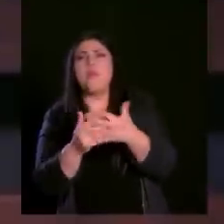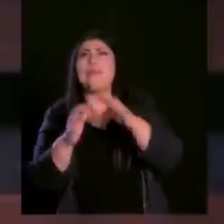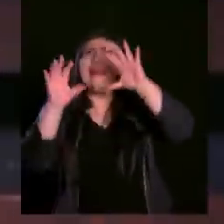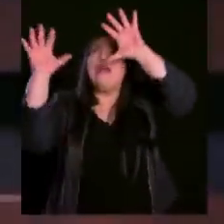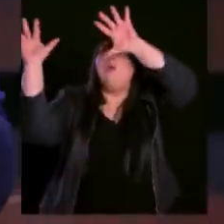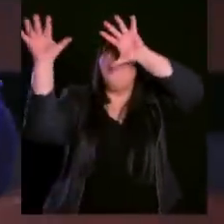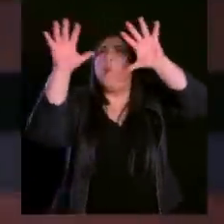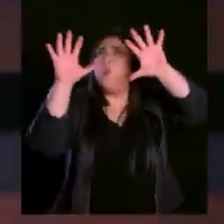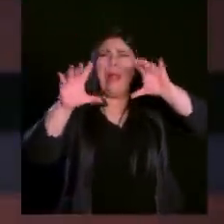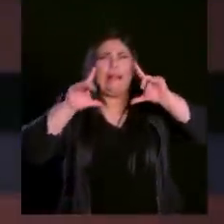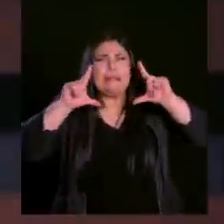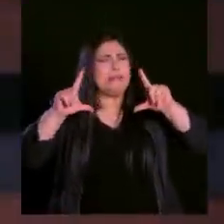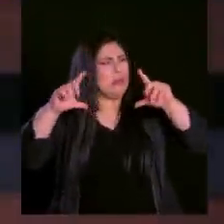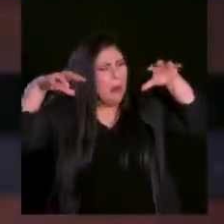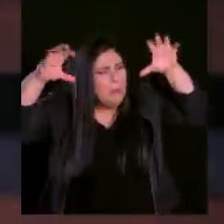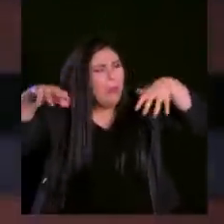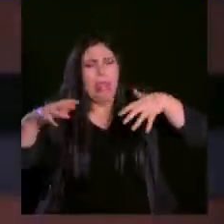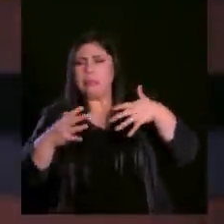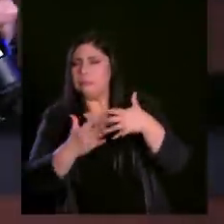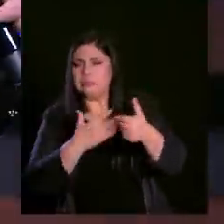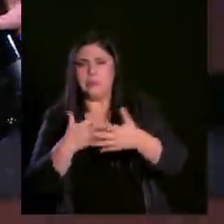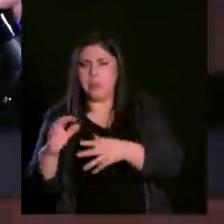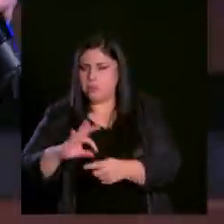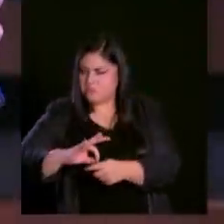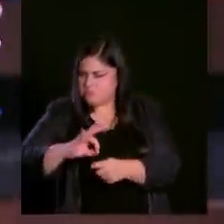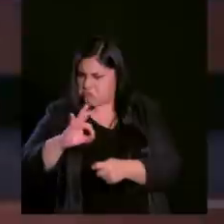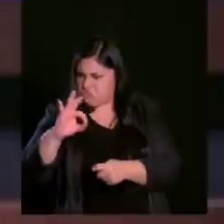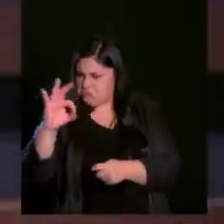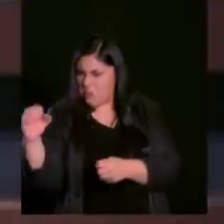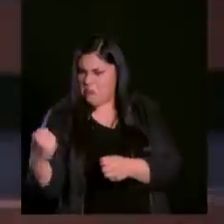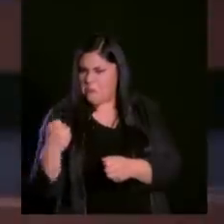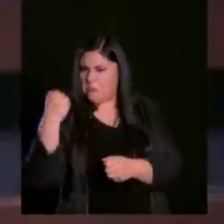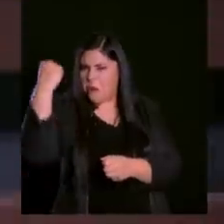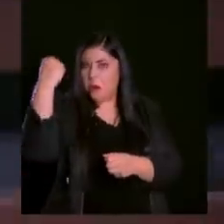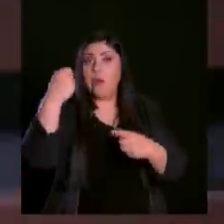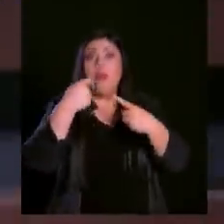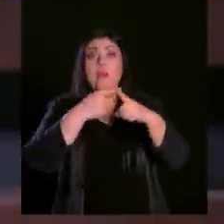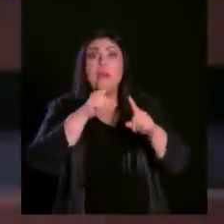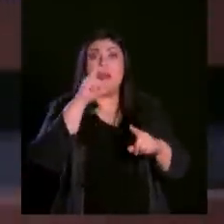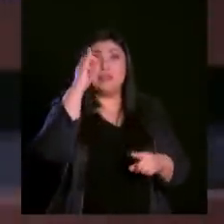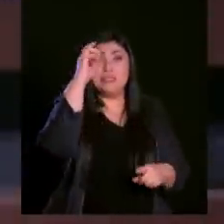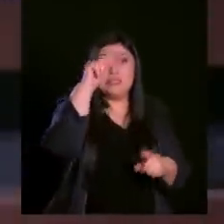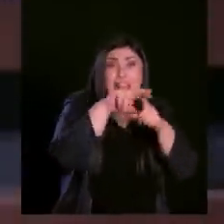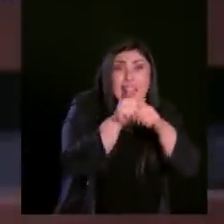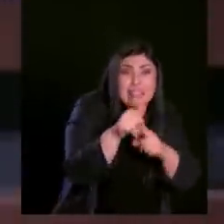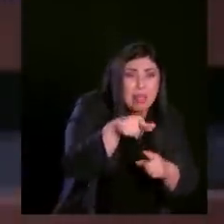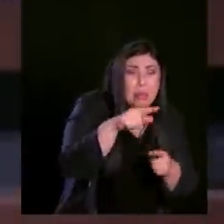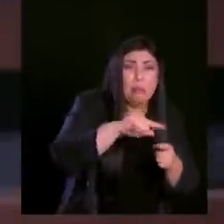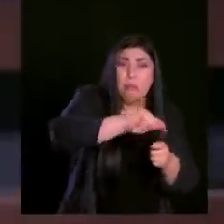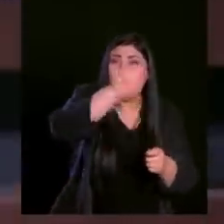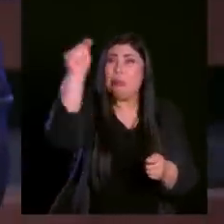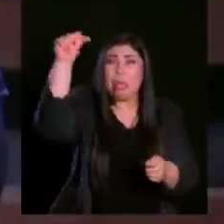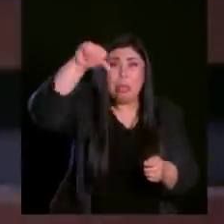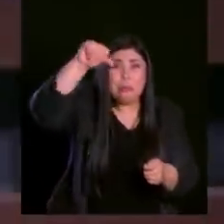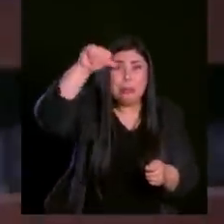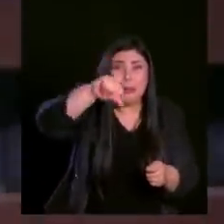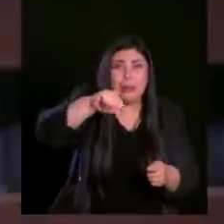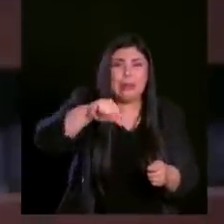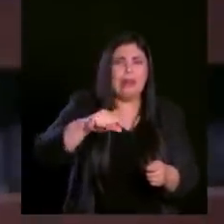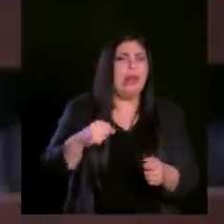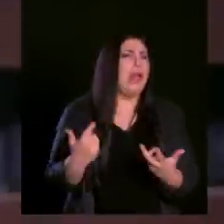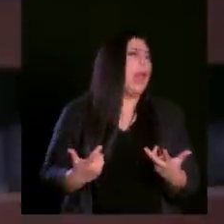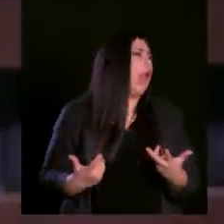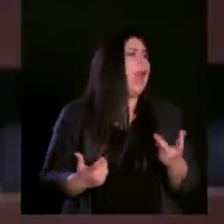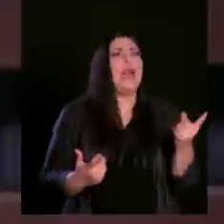la cizaña no la cizaña necesita las mejores condiciones para crecer Entonces yo me yo me puse